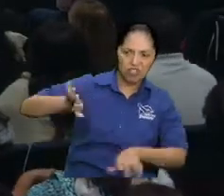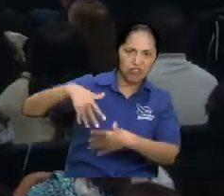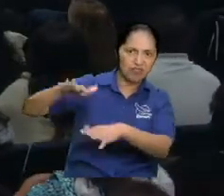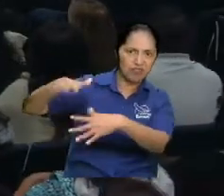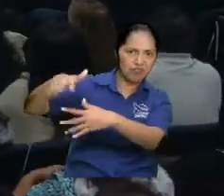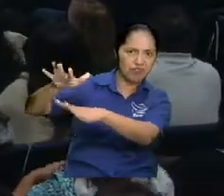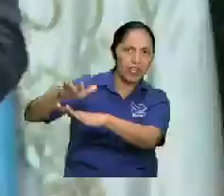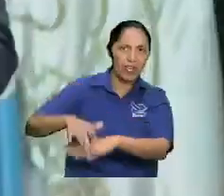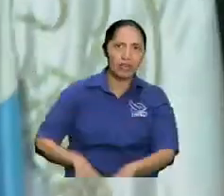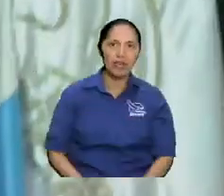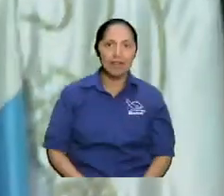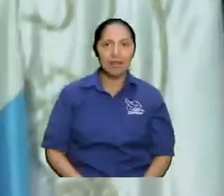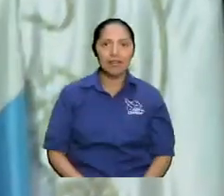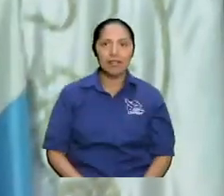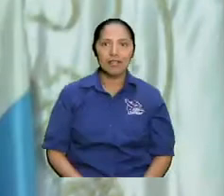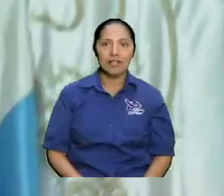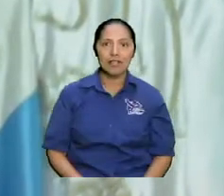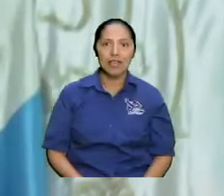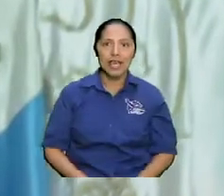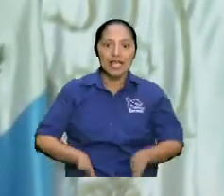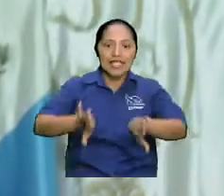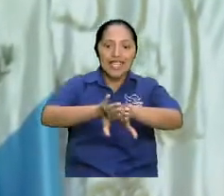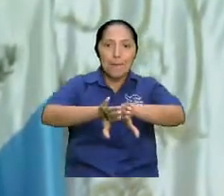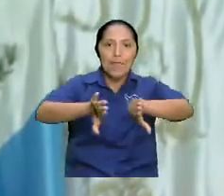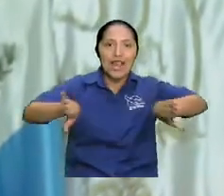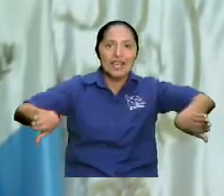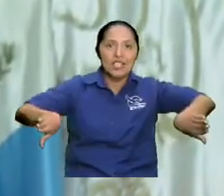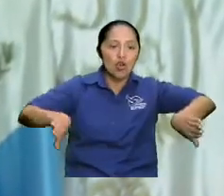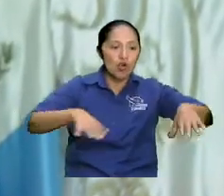Nos tienen segmentados con mercadería.